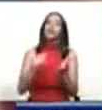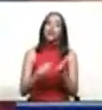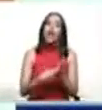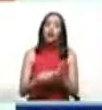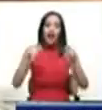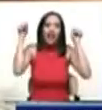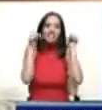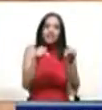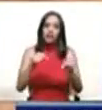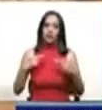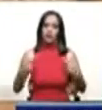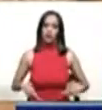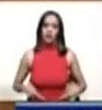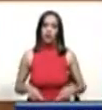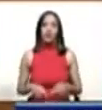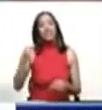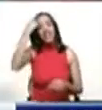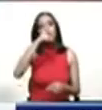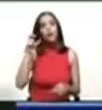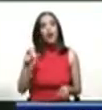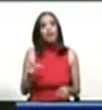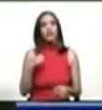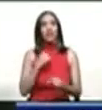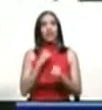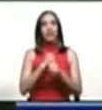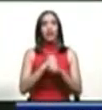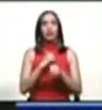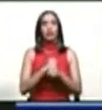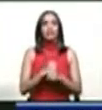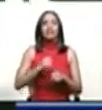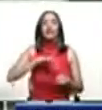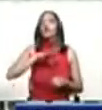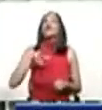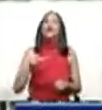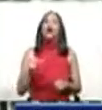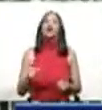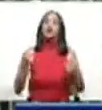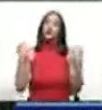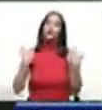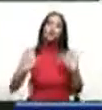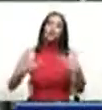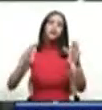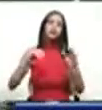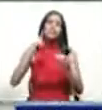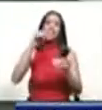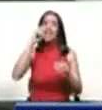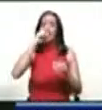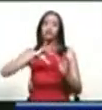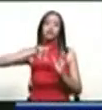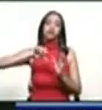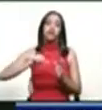los recursos que al pueblo y a los trabajadores se los robaron durante 100 años y más. ¿Quién?